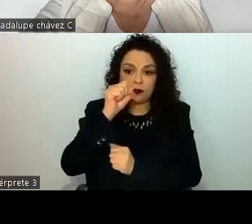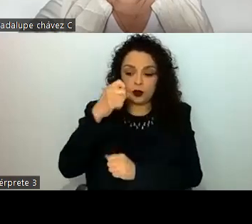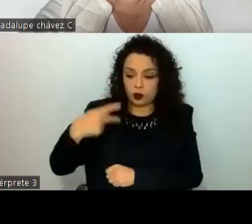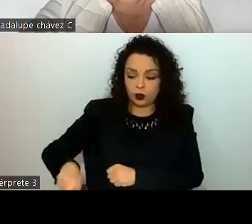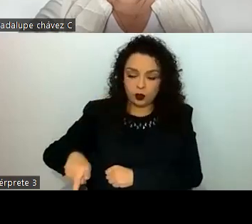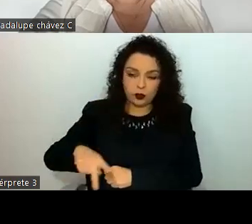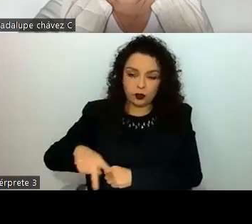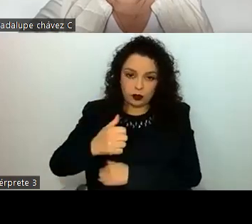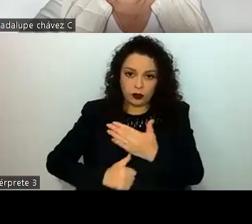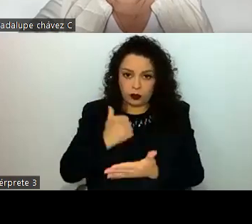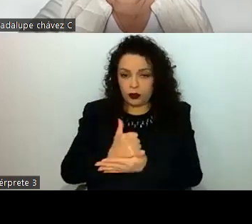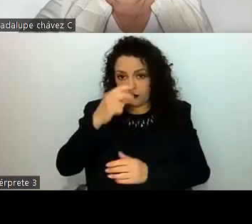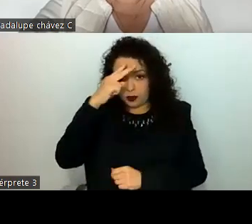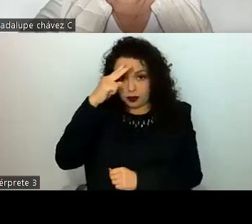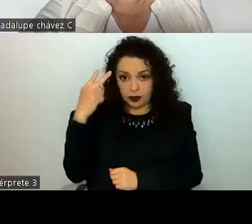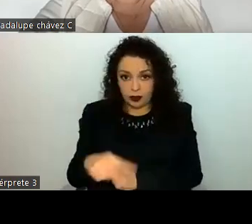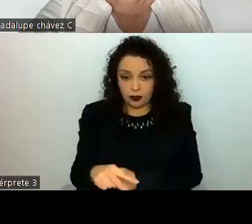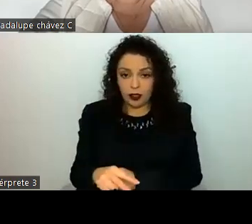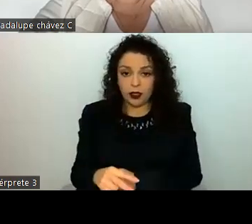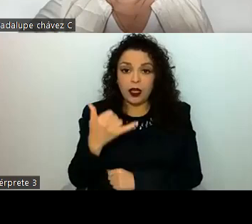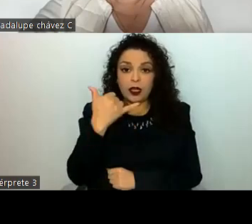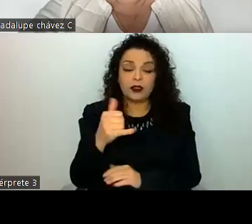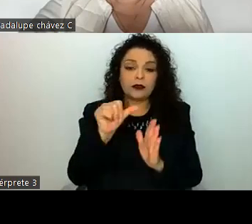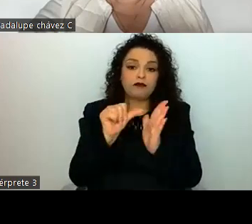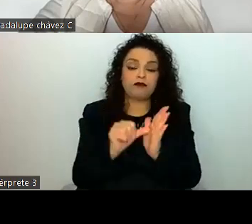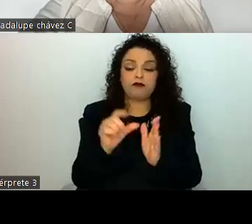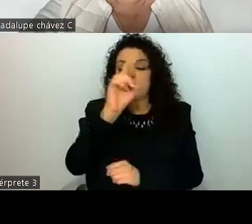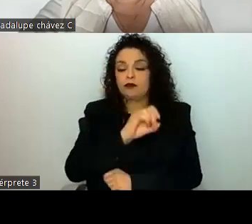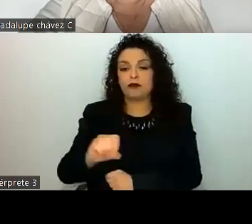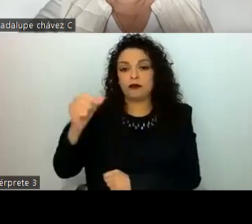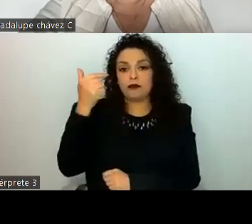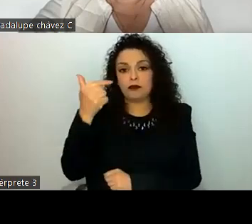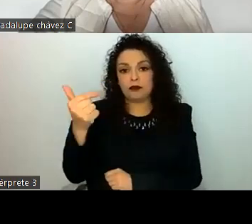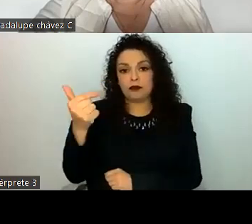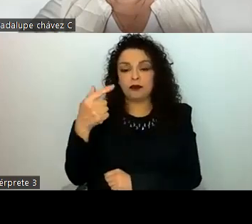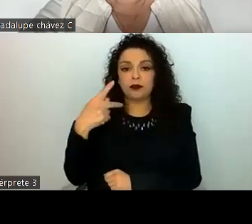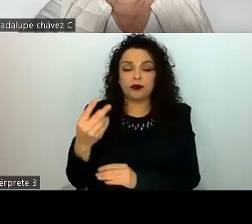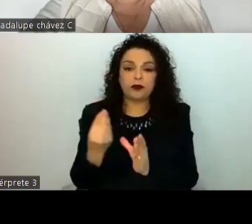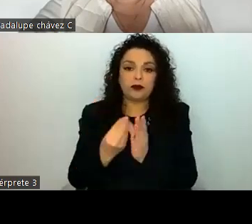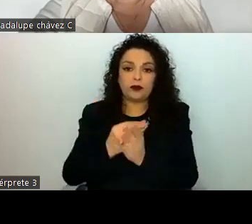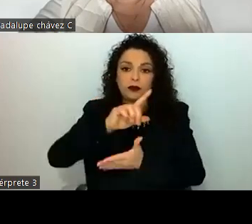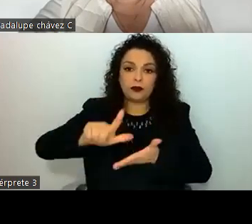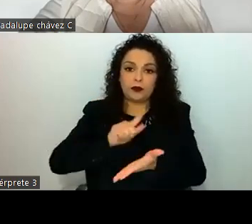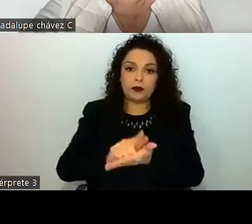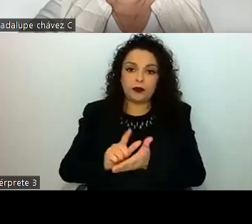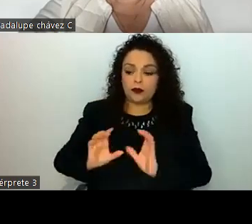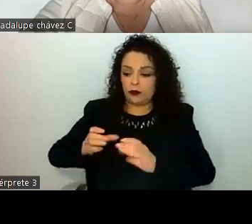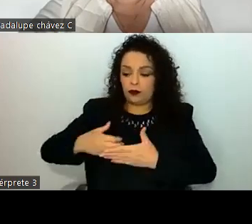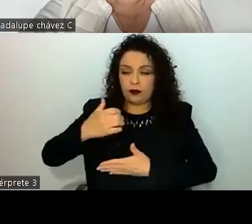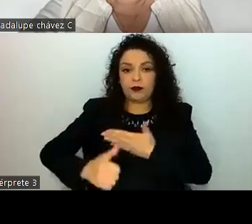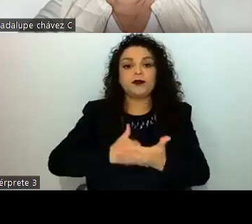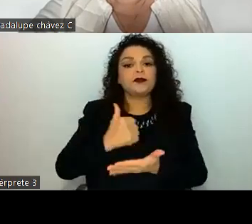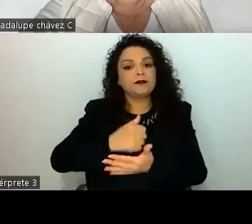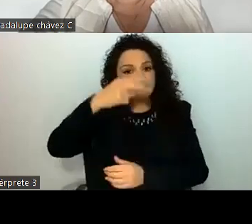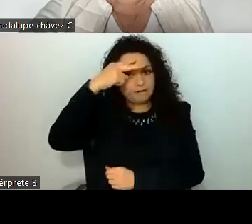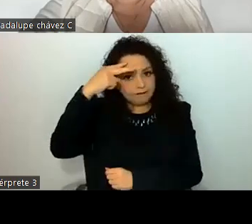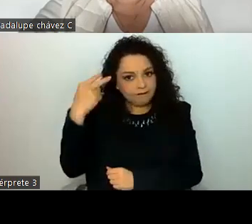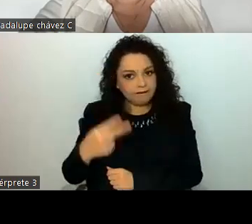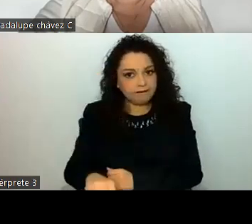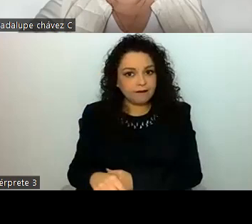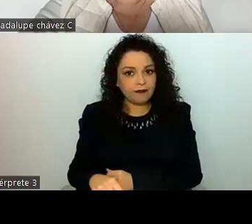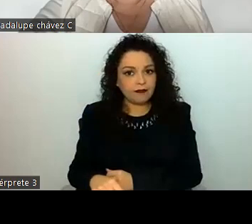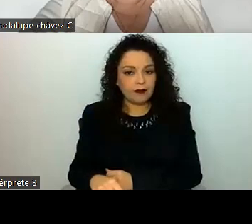México, así como el artículo 107 de la Ley Orgánica del Congreso de la Ciudad de México. Lo anterior evitará que al